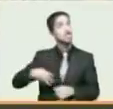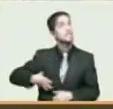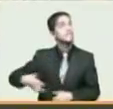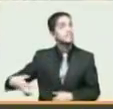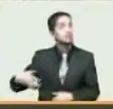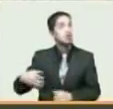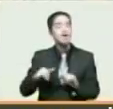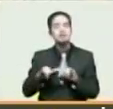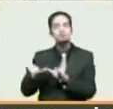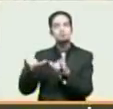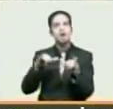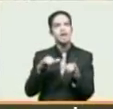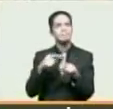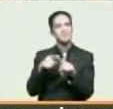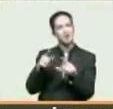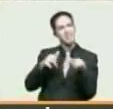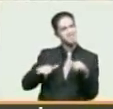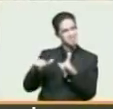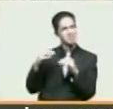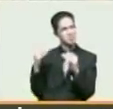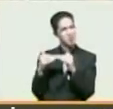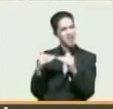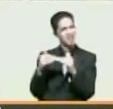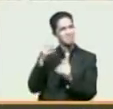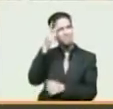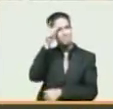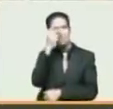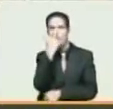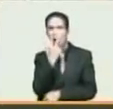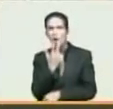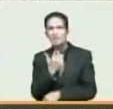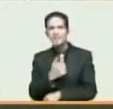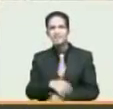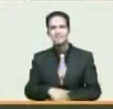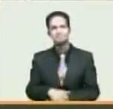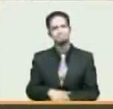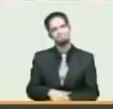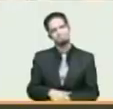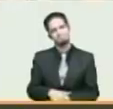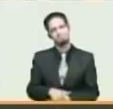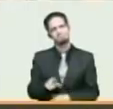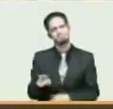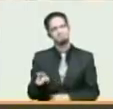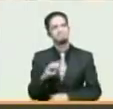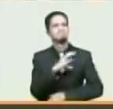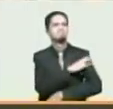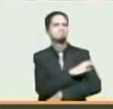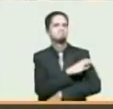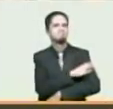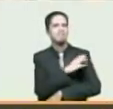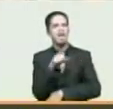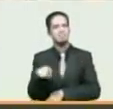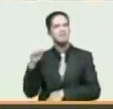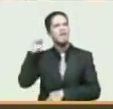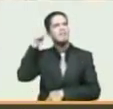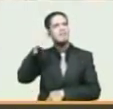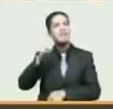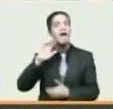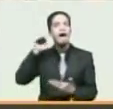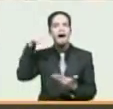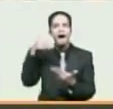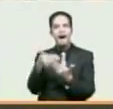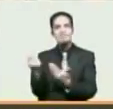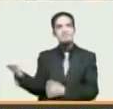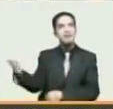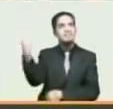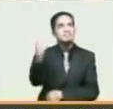pero no son iguales a los pobres. Eso lo practicó la derecha aquí eternamente, hasta que llegó el comandante Hugo